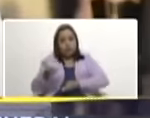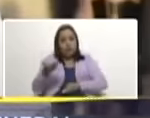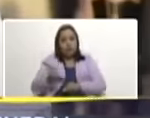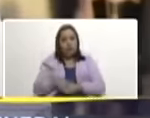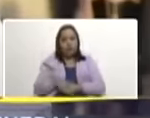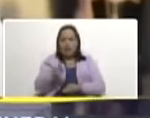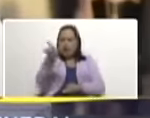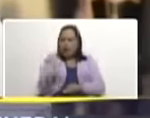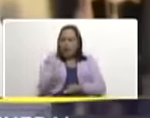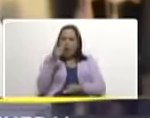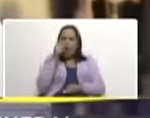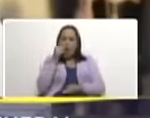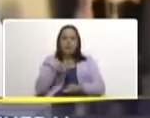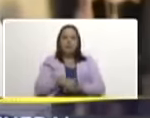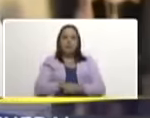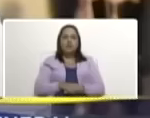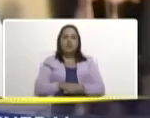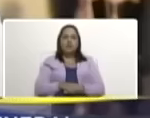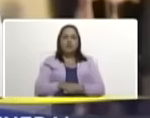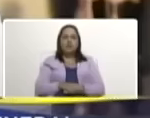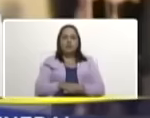este hombre,